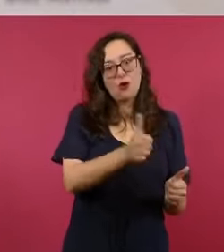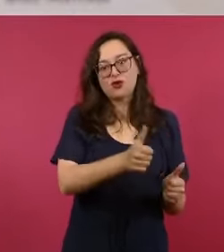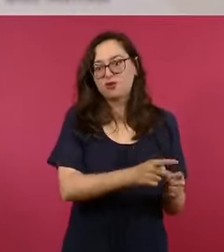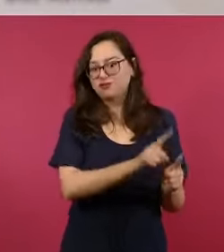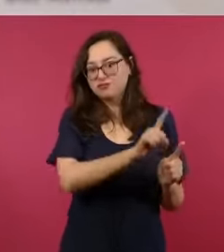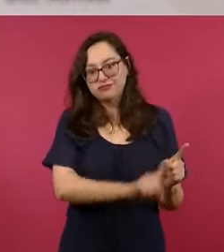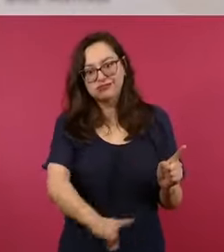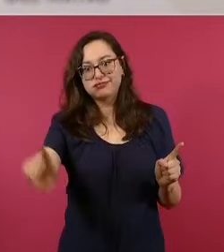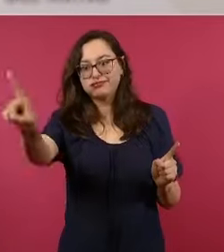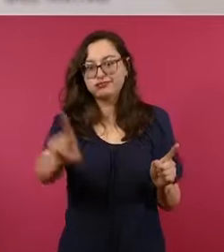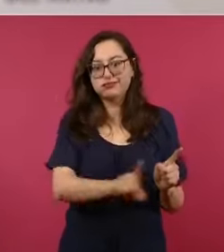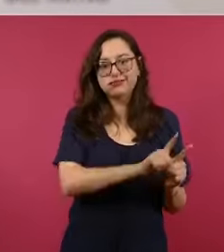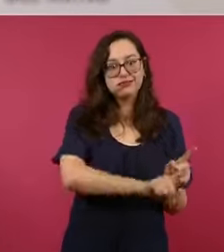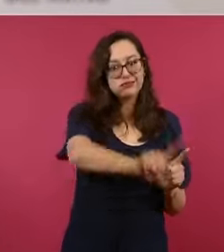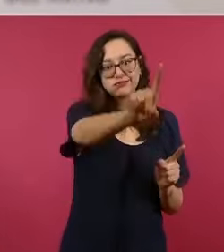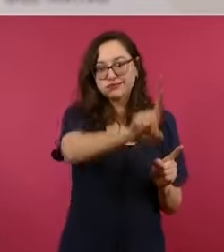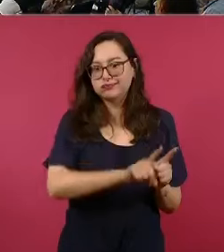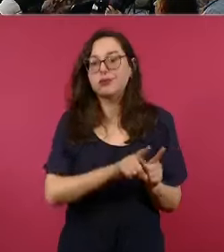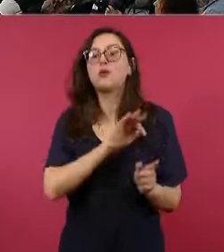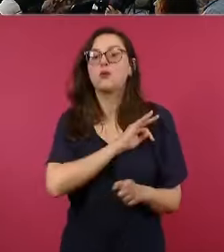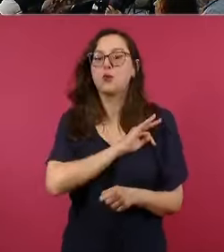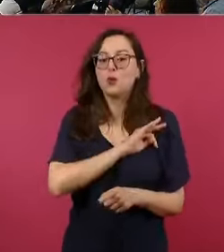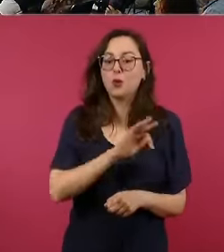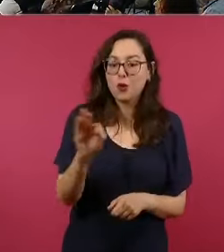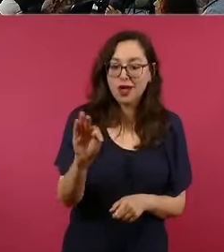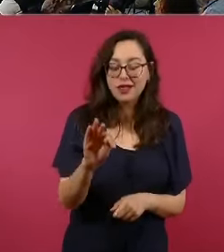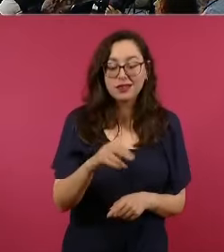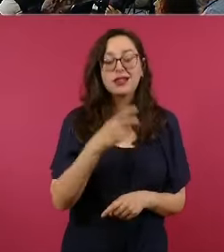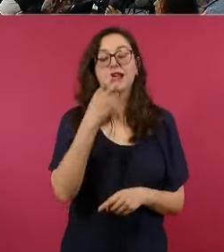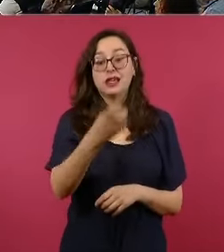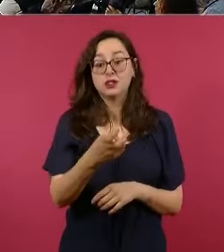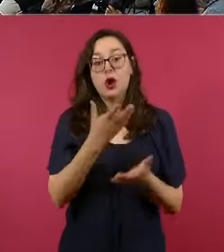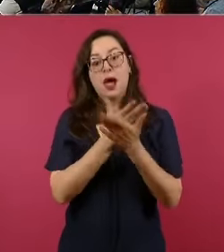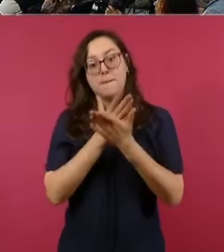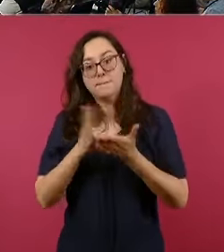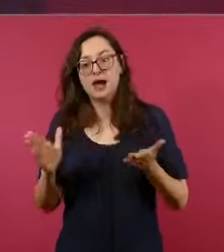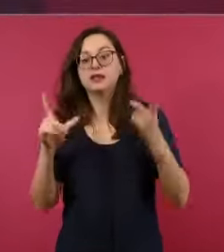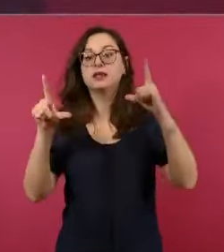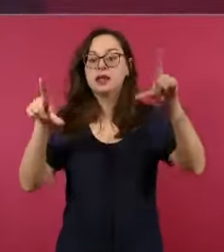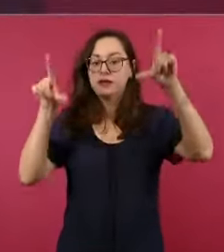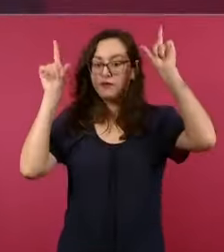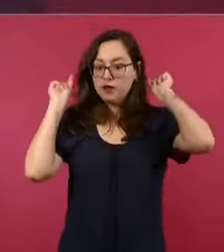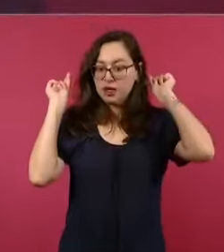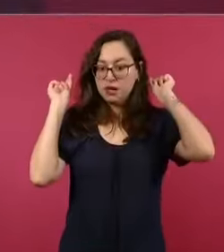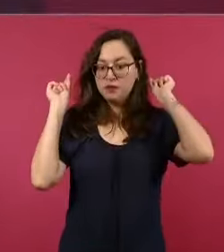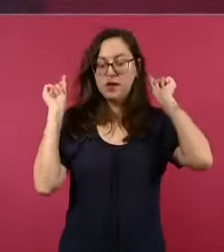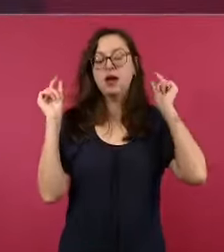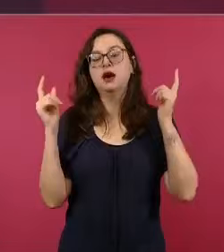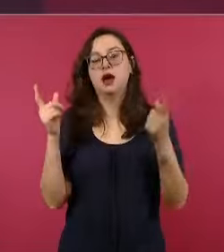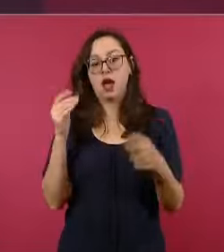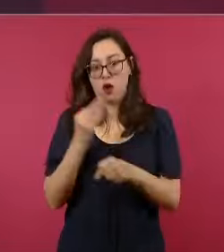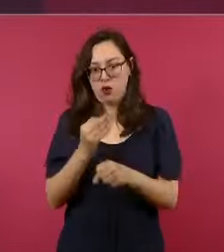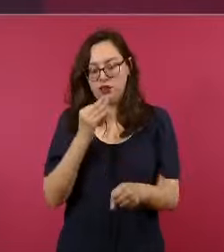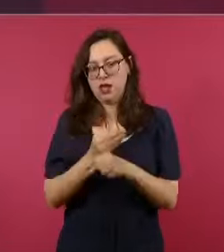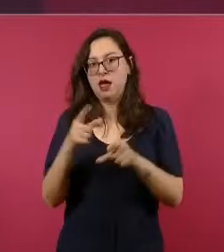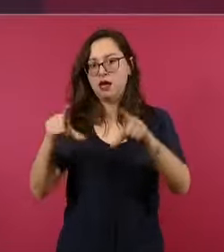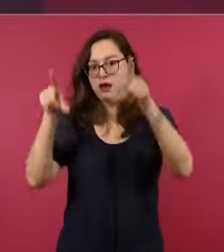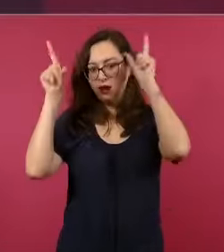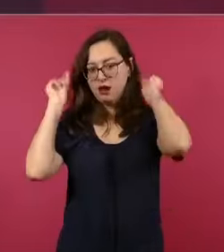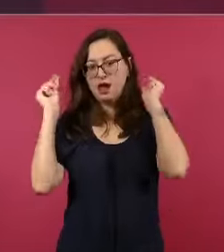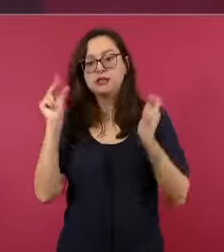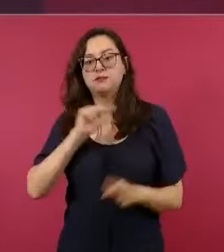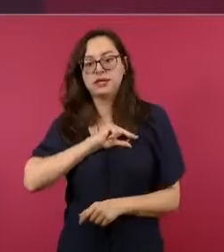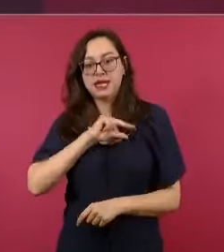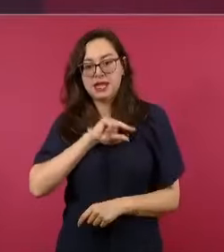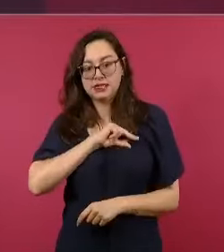domingo y además están las otras convocatorias como las que mencionábamos de enfermería tanto de enfermera especialista que es en la que estamos ahora y pronto